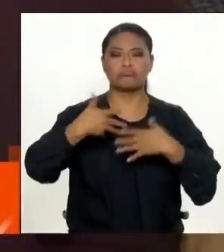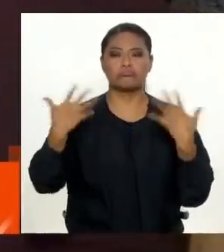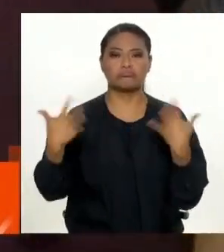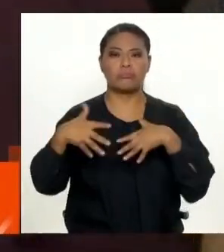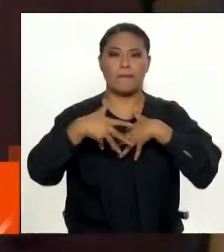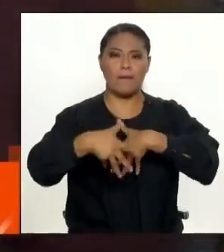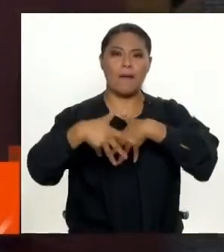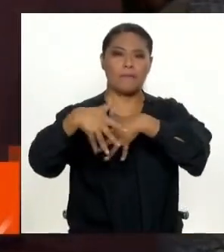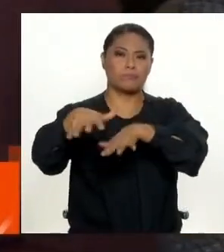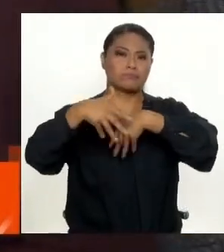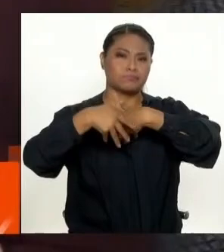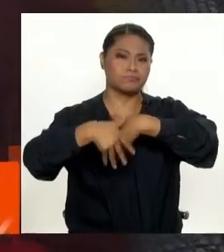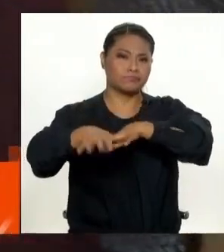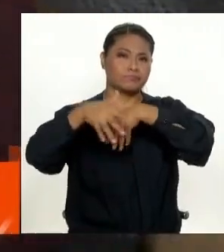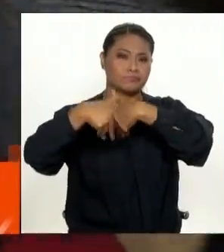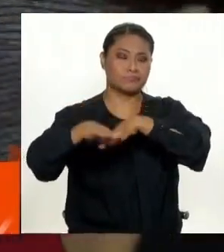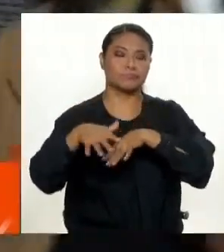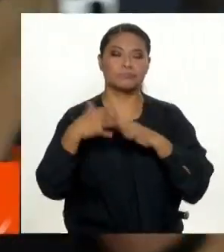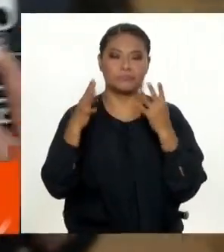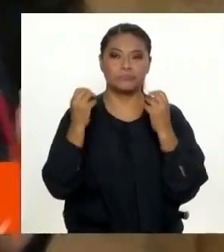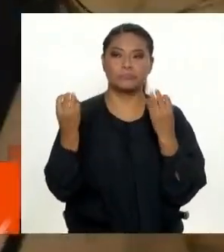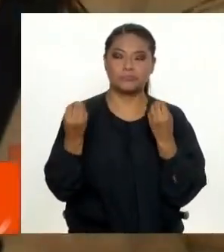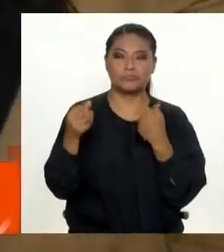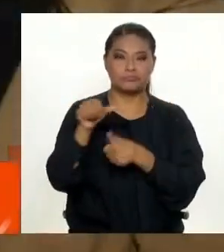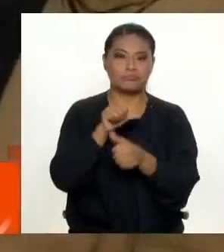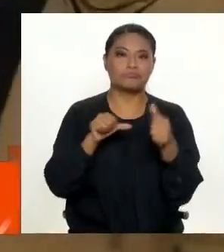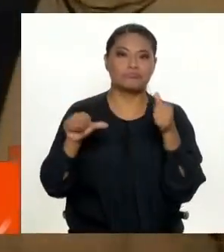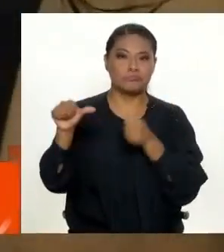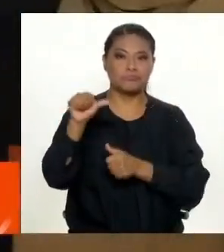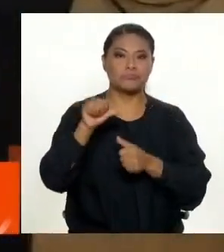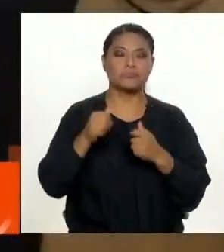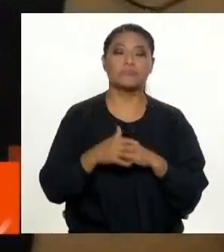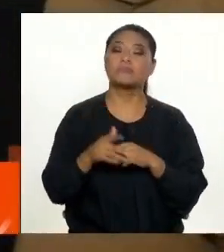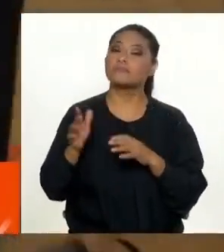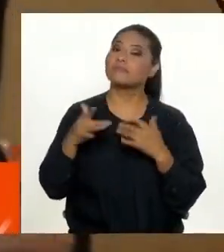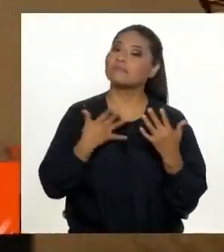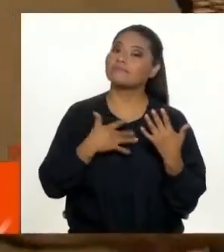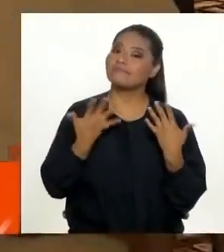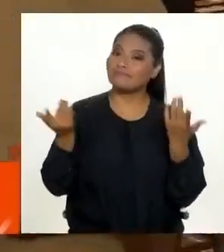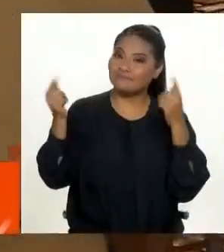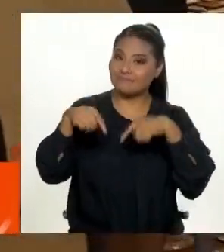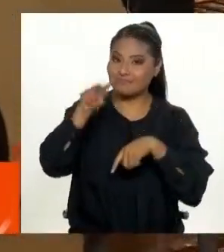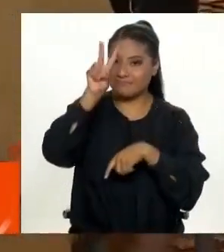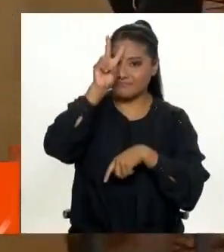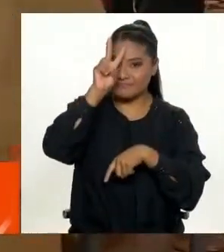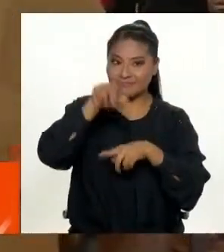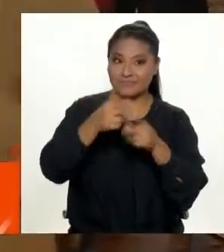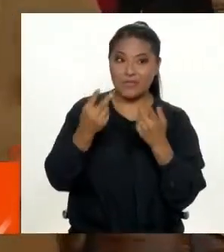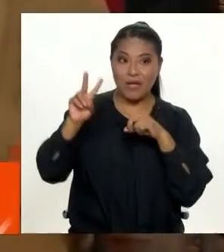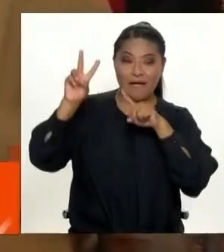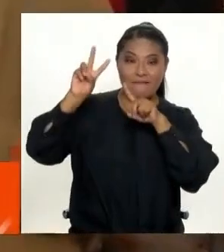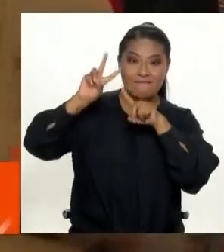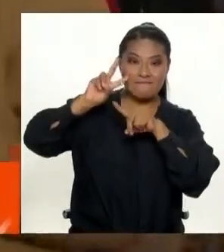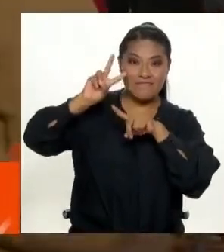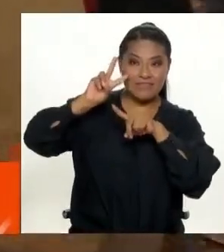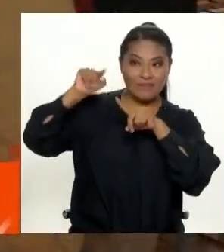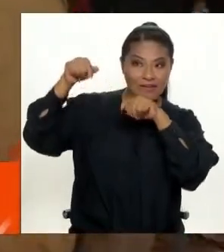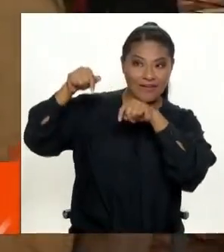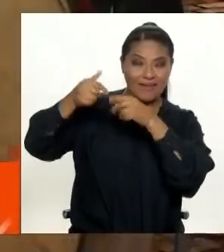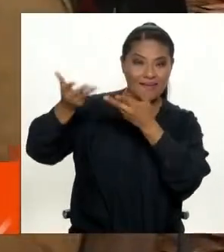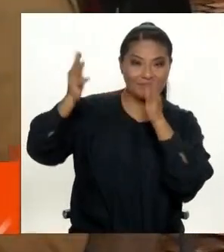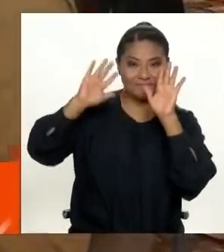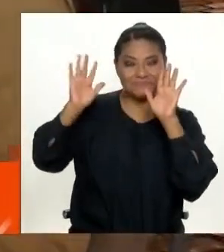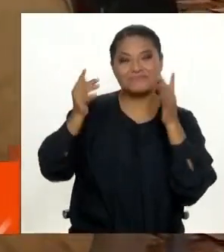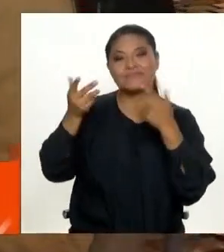agrupaciones. Muchísimas gracias y bueno, espero que tengan una bonita estadía en nuestro país. Justamente estamos en vivo para la señal de TV Perú Noticias